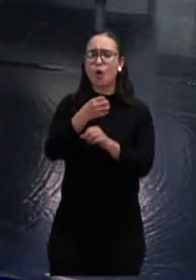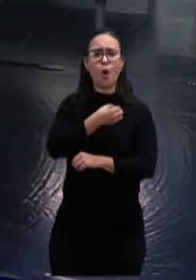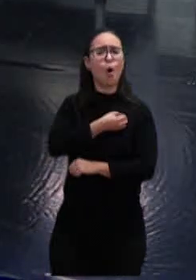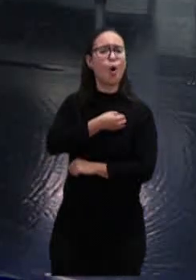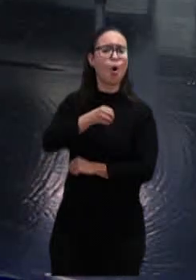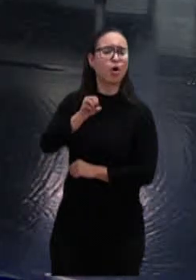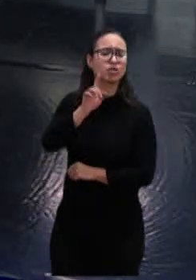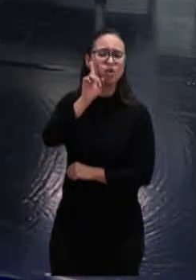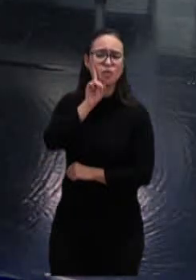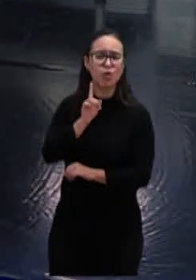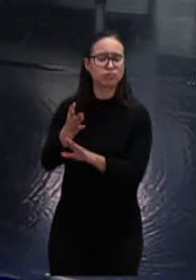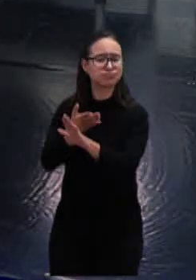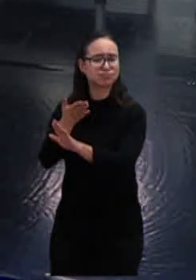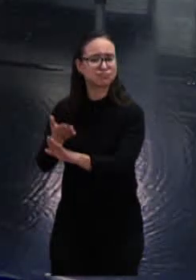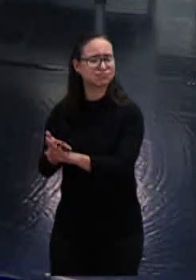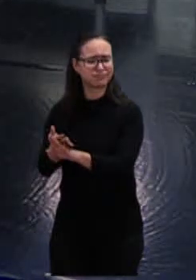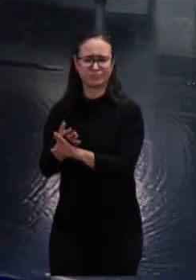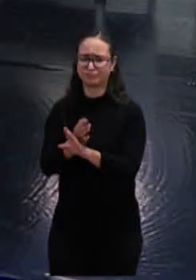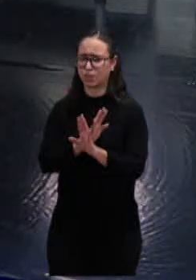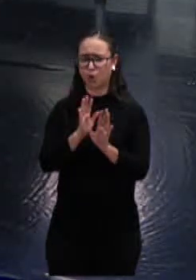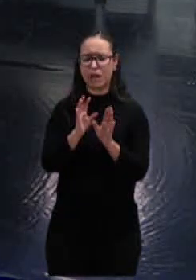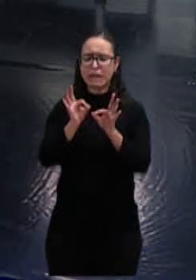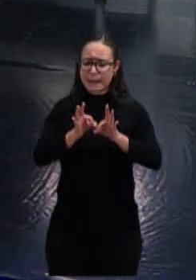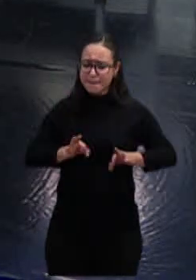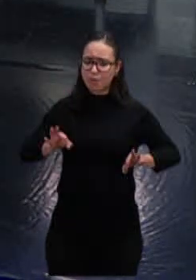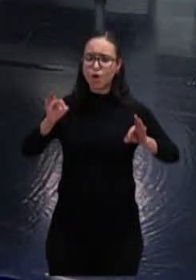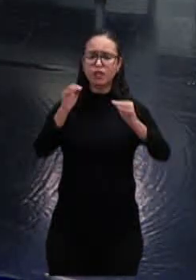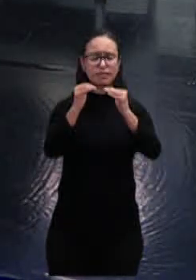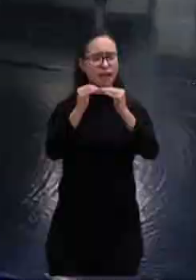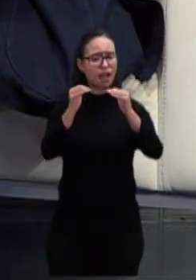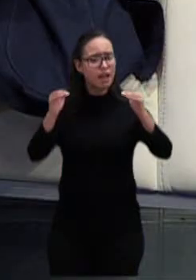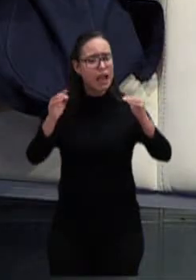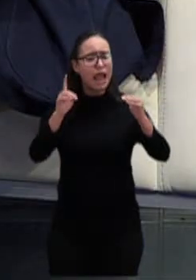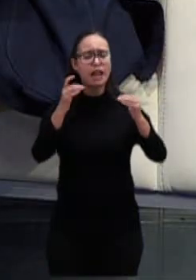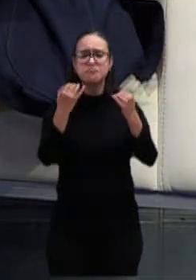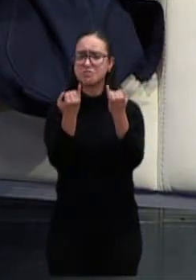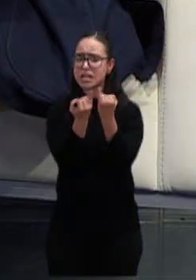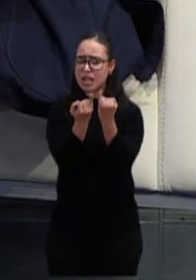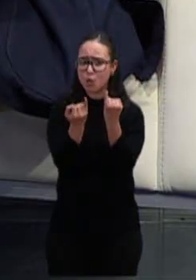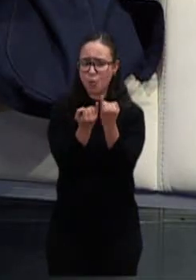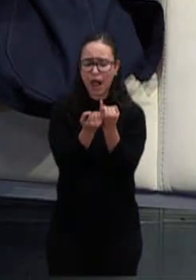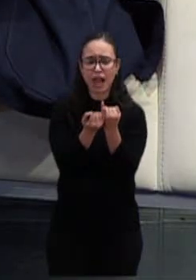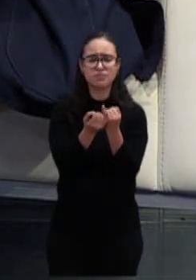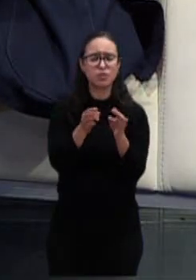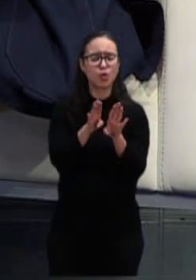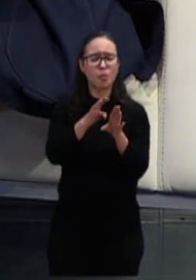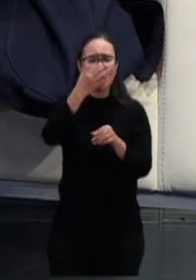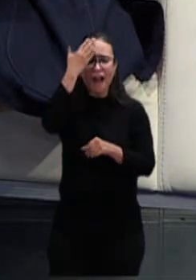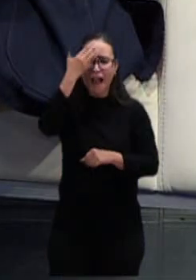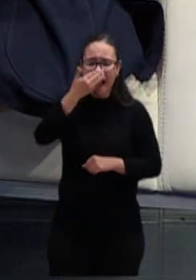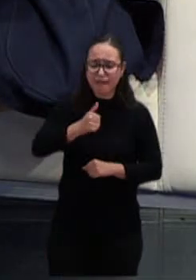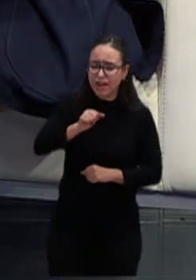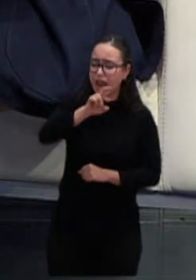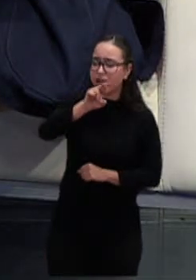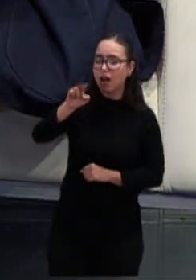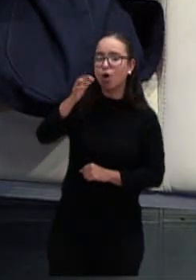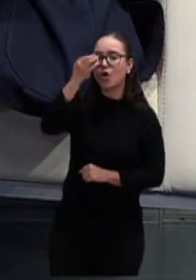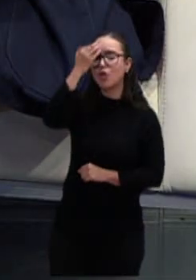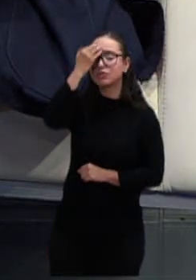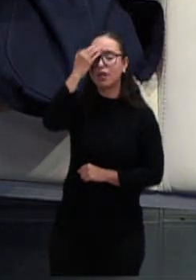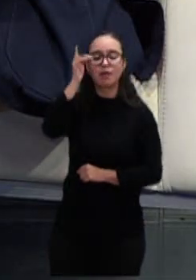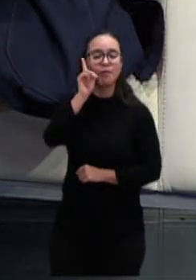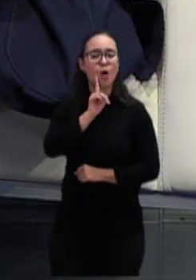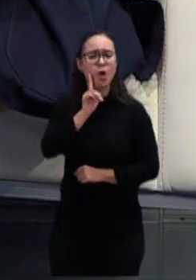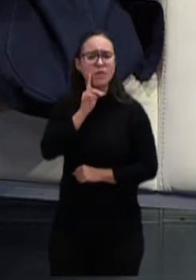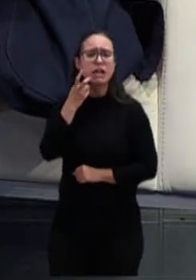el vernos como iguales el reconocer las capacidades que tenemos también las mujeres entonces todo esto son cambios